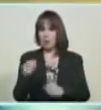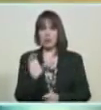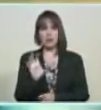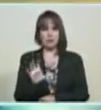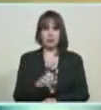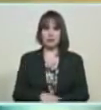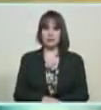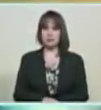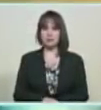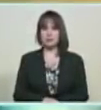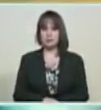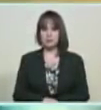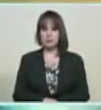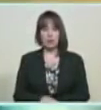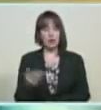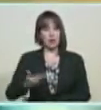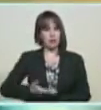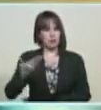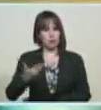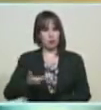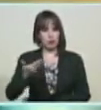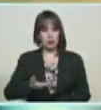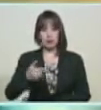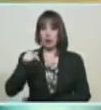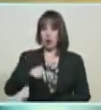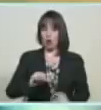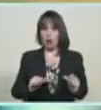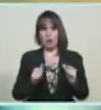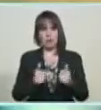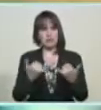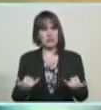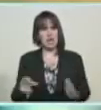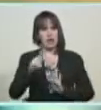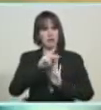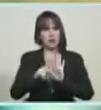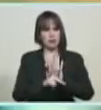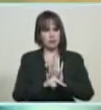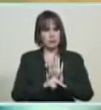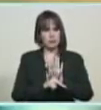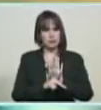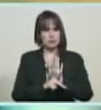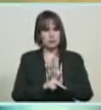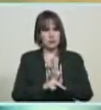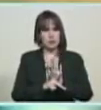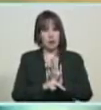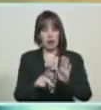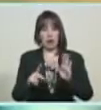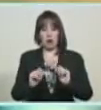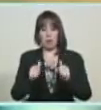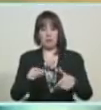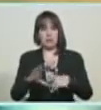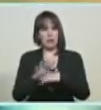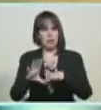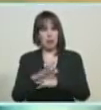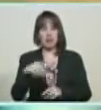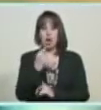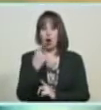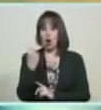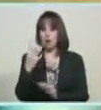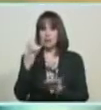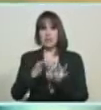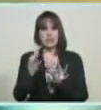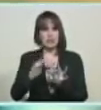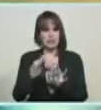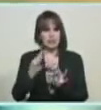país, es muy importante. Así que hoy arranca el plan para el martes 11 de septiembre por la